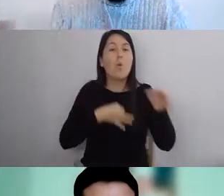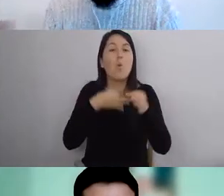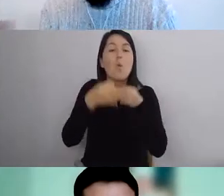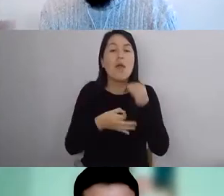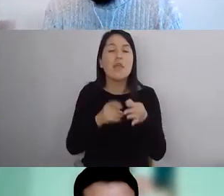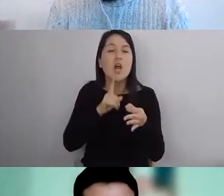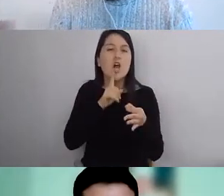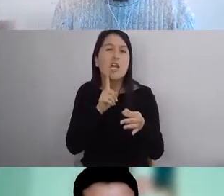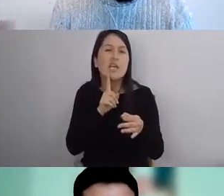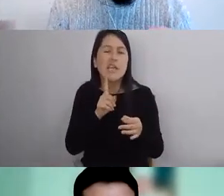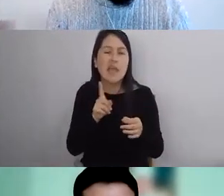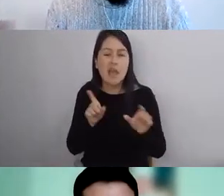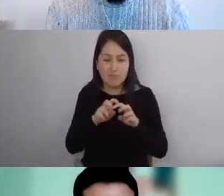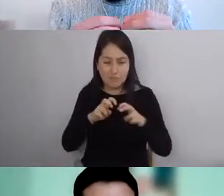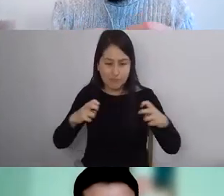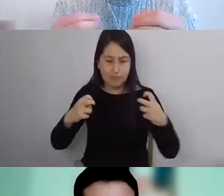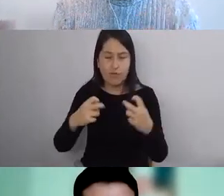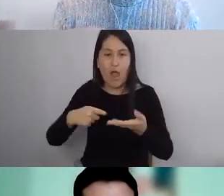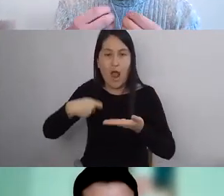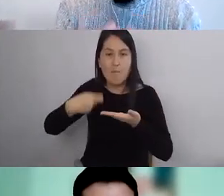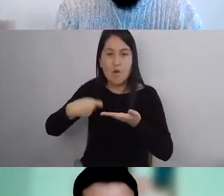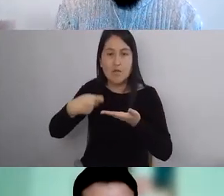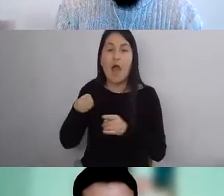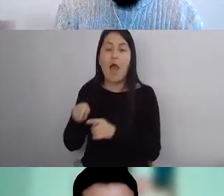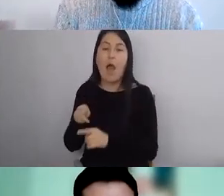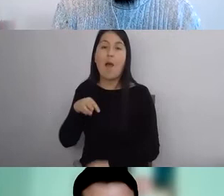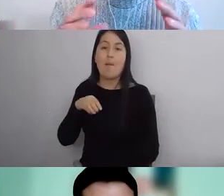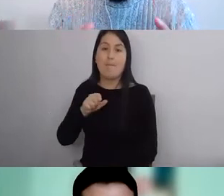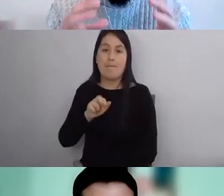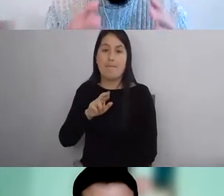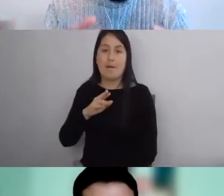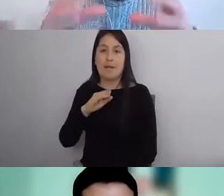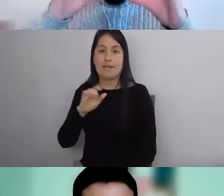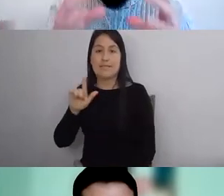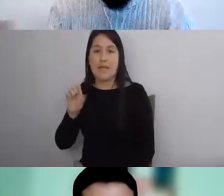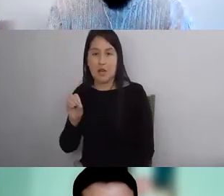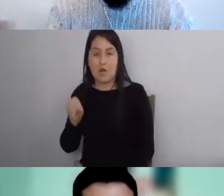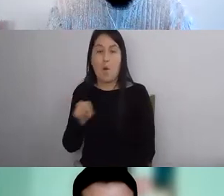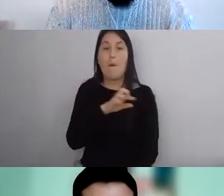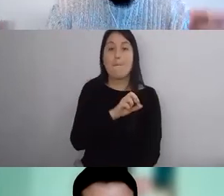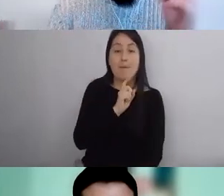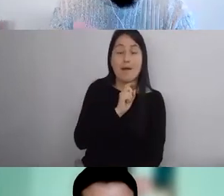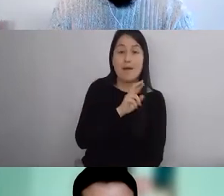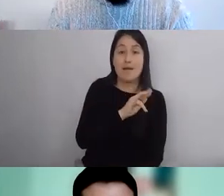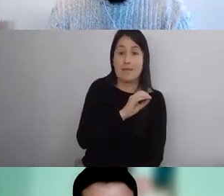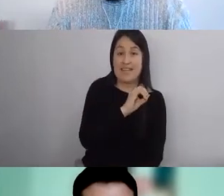Marcelo y Patricio, y qué pasó. Marcelo y Patricio discutieron. ¿Ya? Esa es la situación concreta. Ahora,